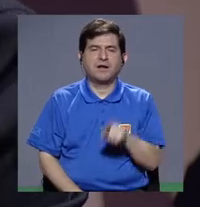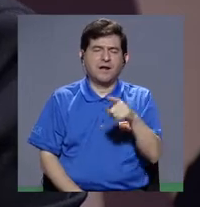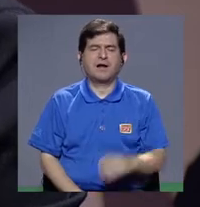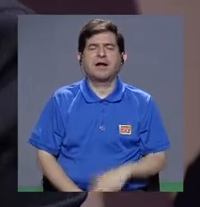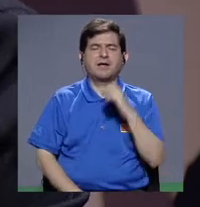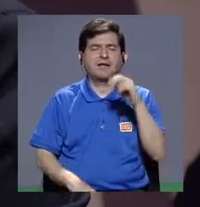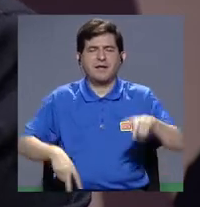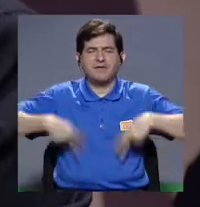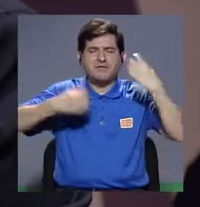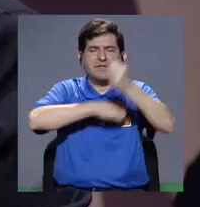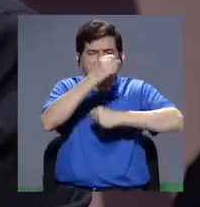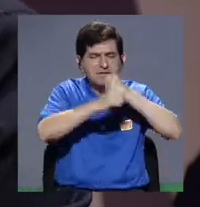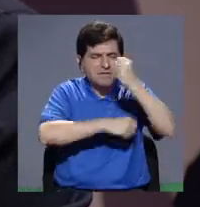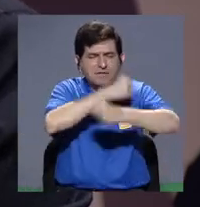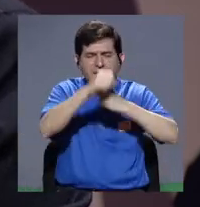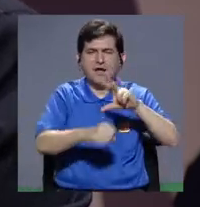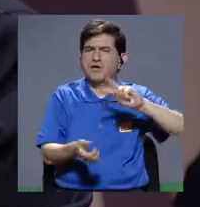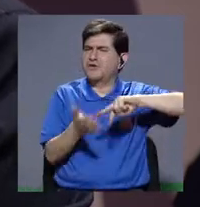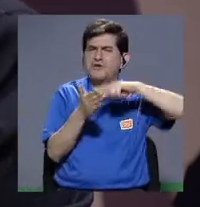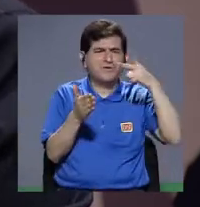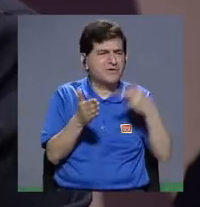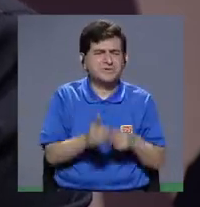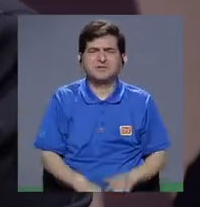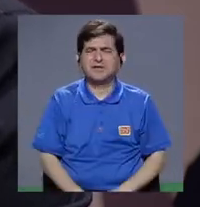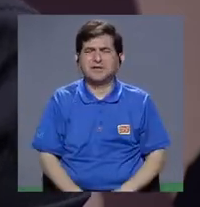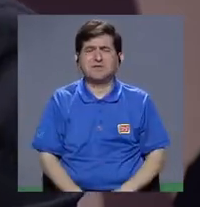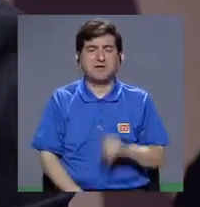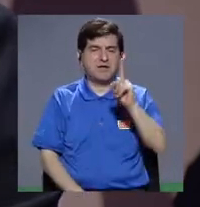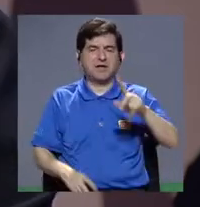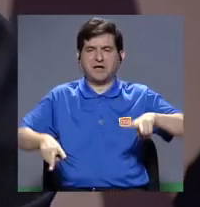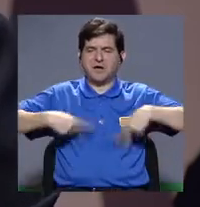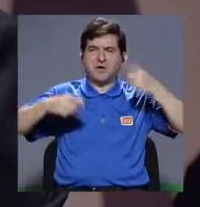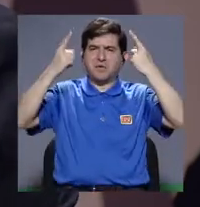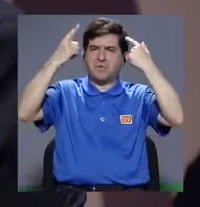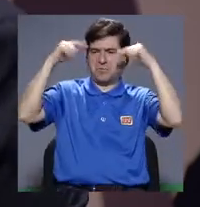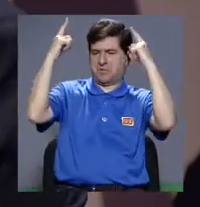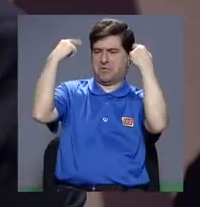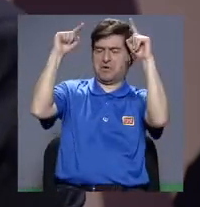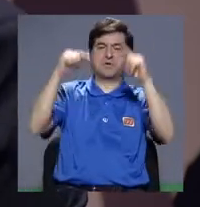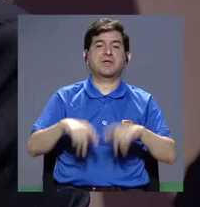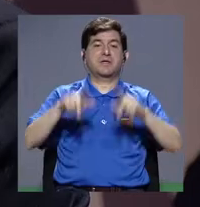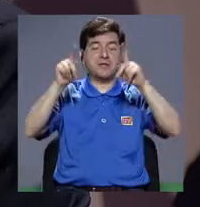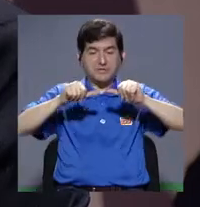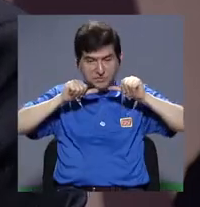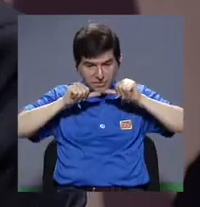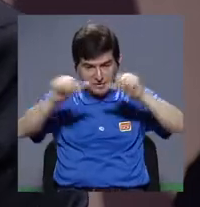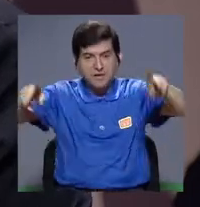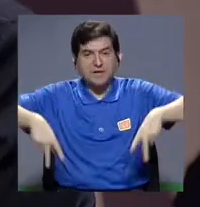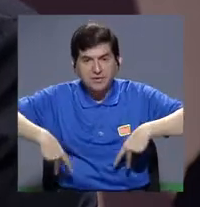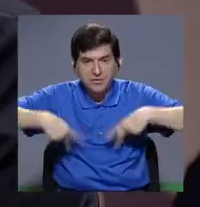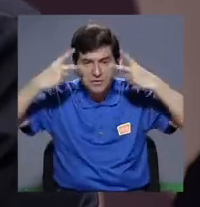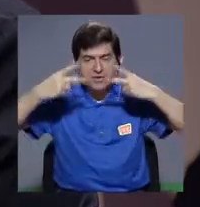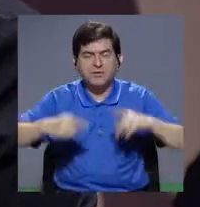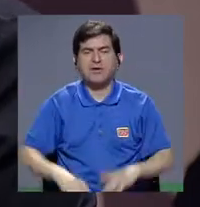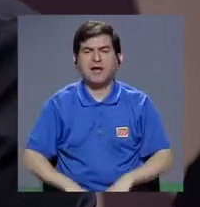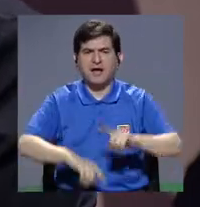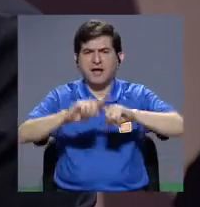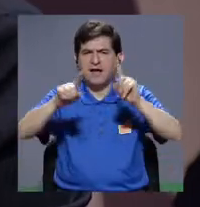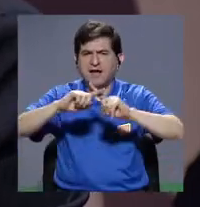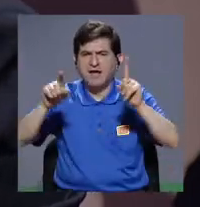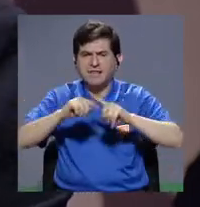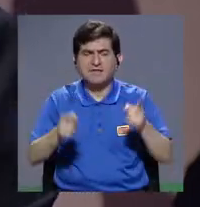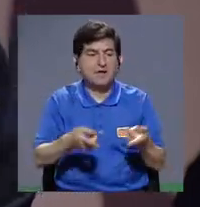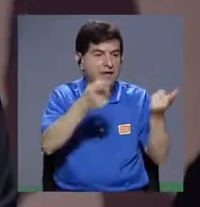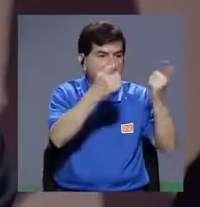longevidad no es la suma de una vida exitosa es quien sobrevive a muchas